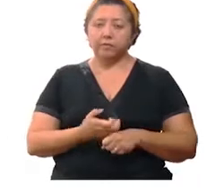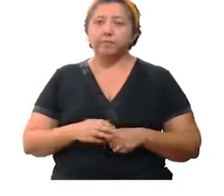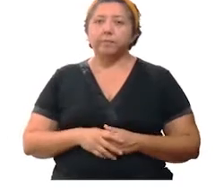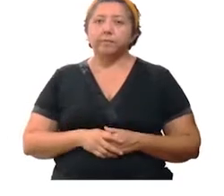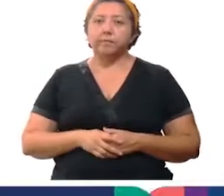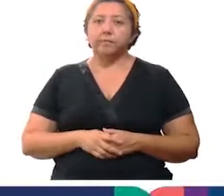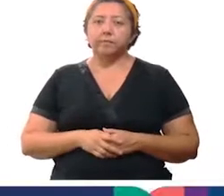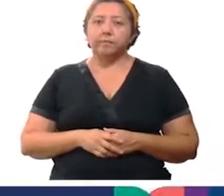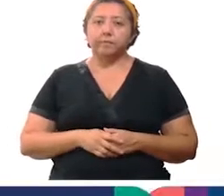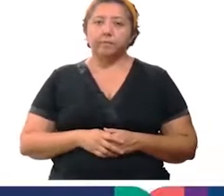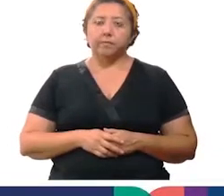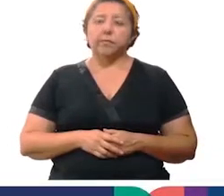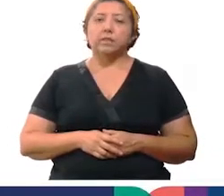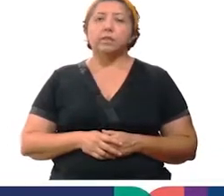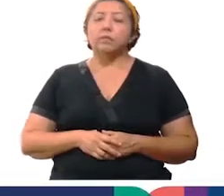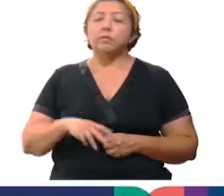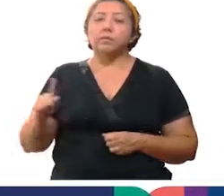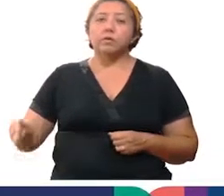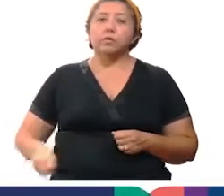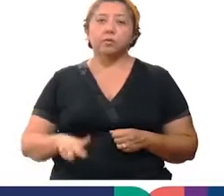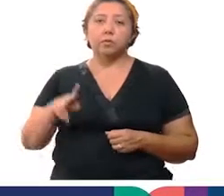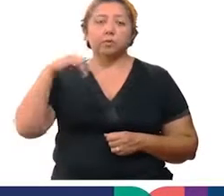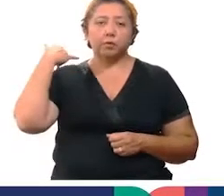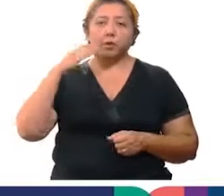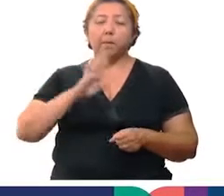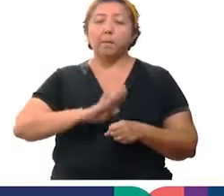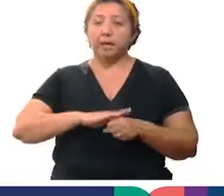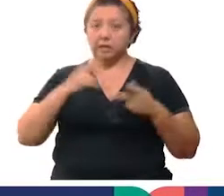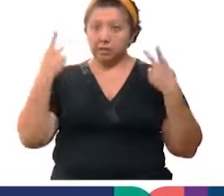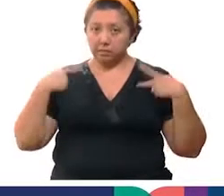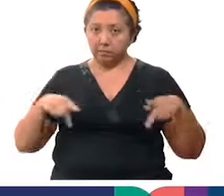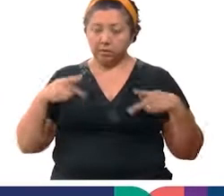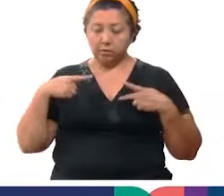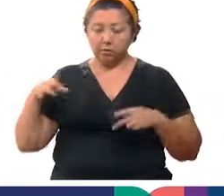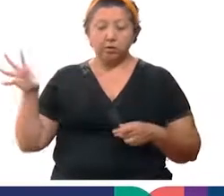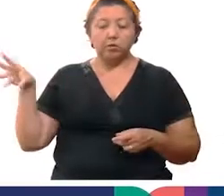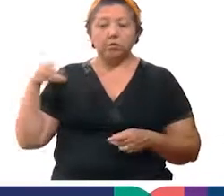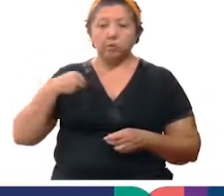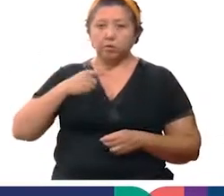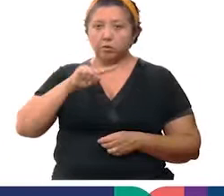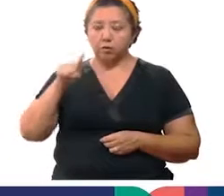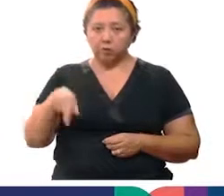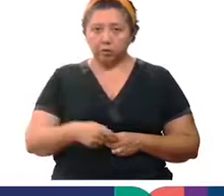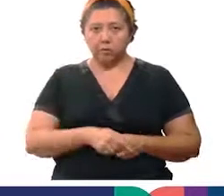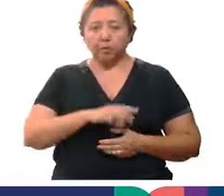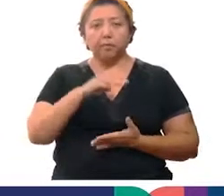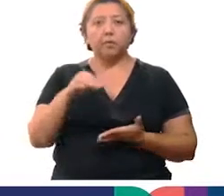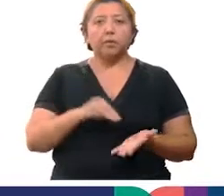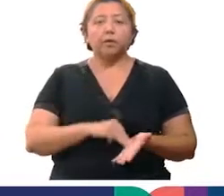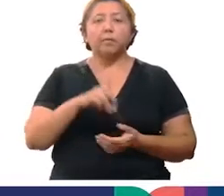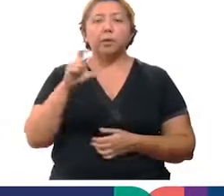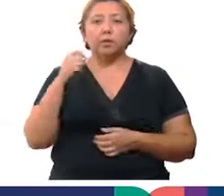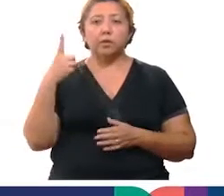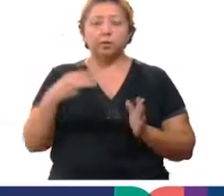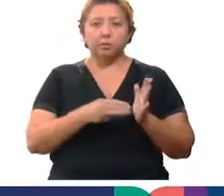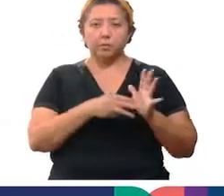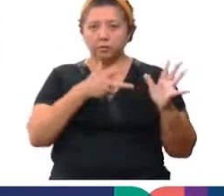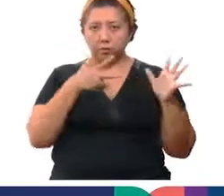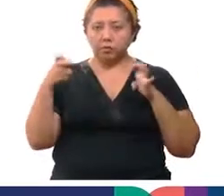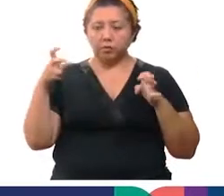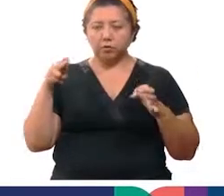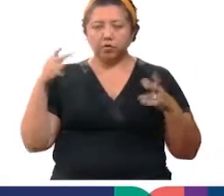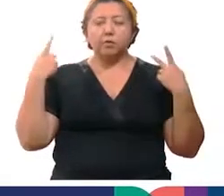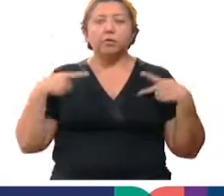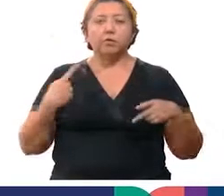estado. Los municipios de Yucatán con mayor número de personas contagiadas son Mérida con